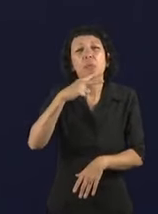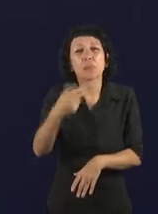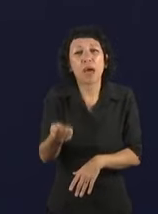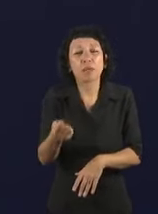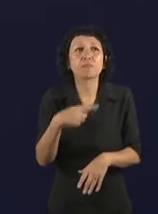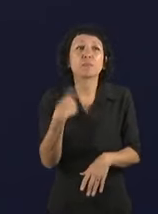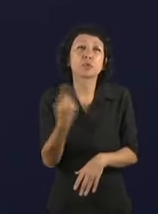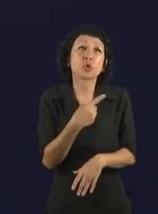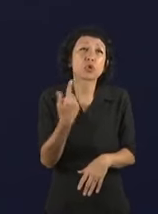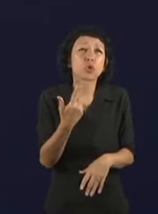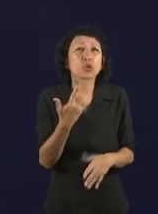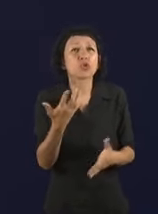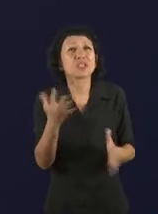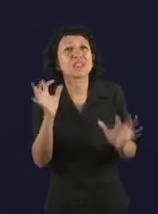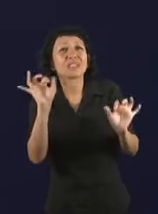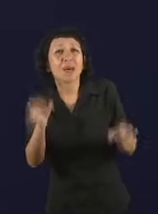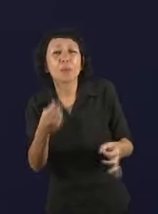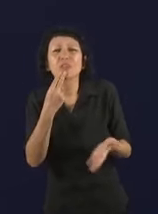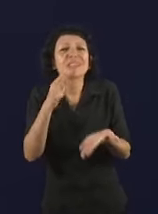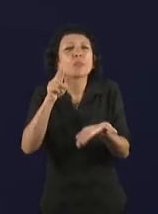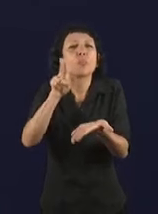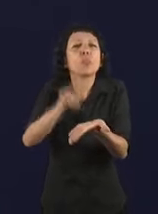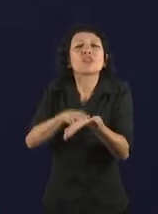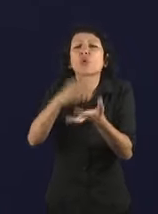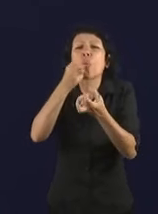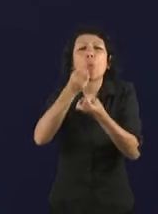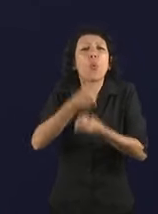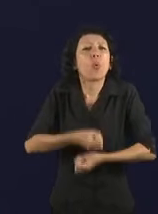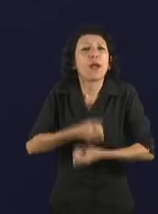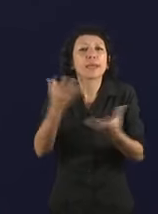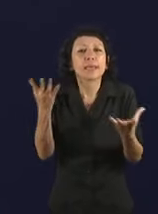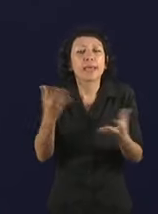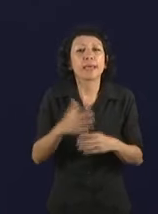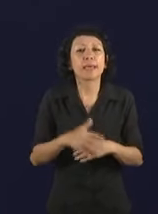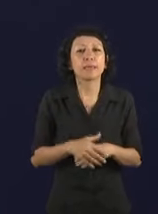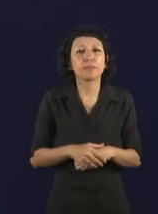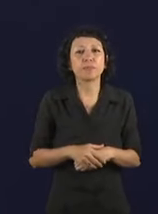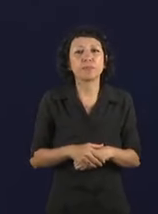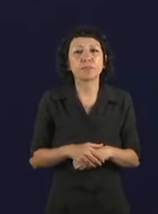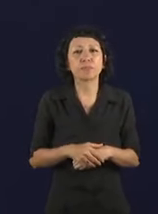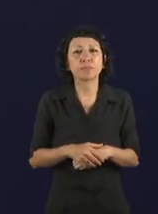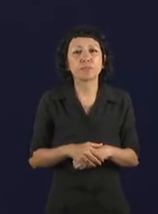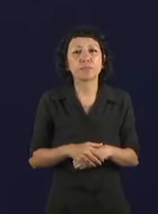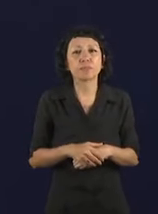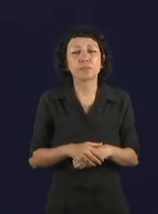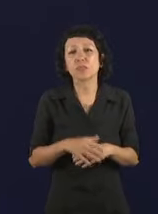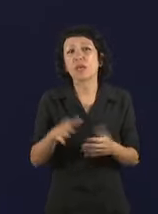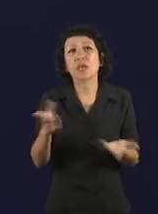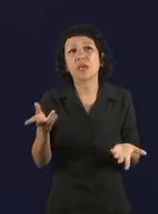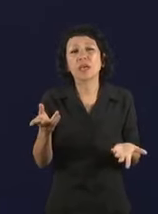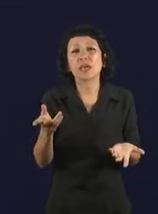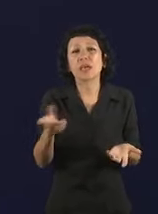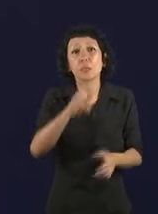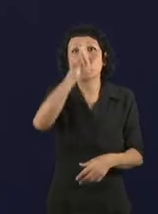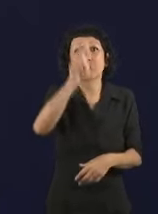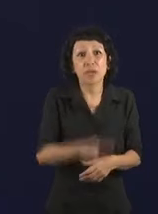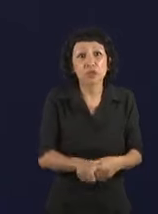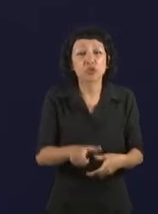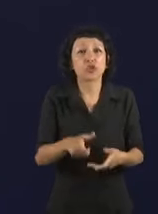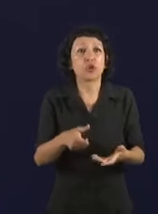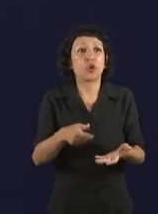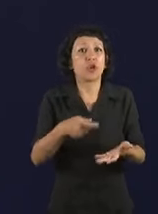entendemos que cualquier impuesto cualquier eh cualquier eh cobro que se le haga al contribuyente de manera